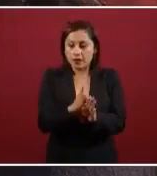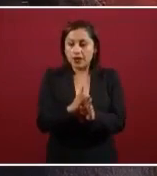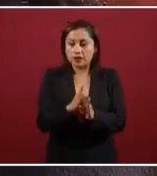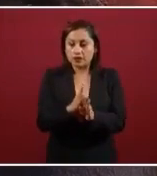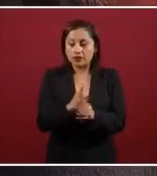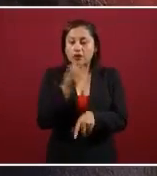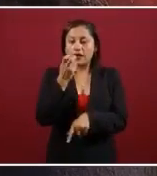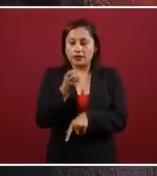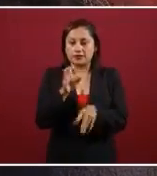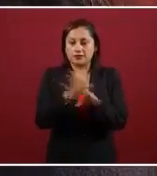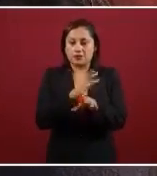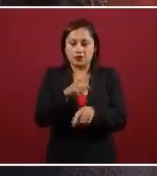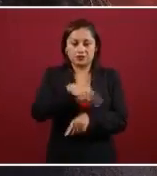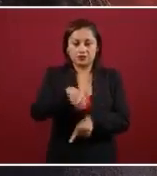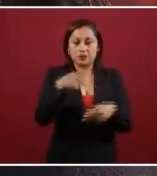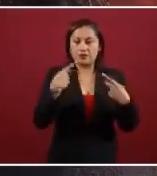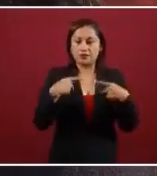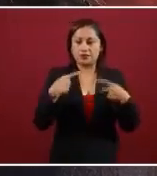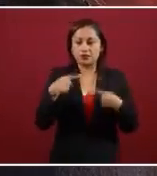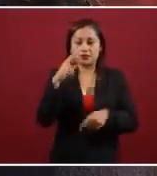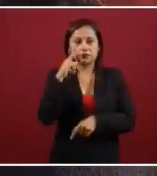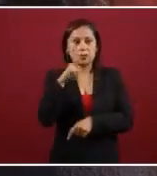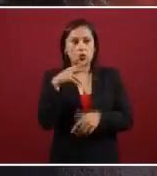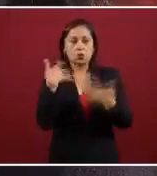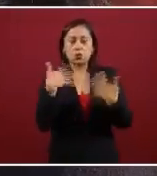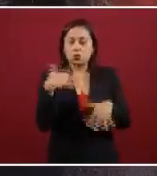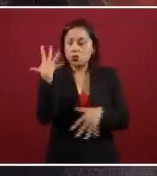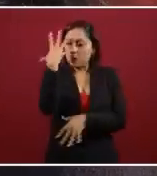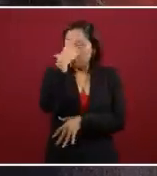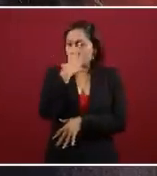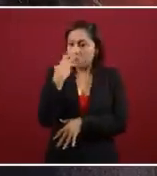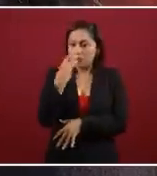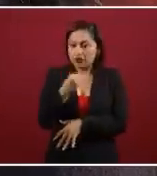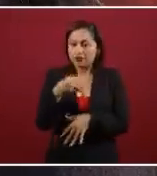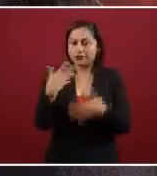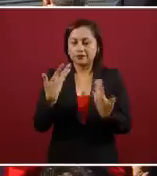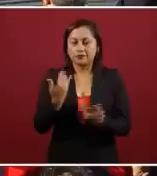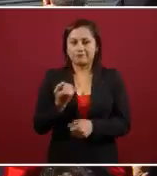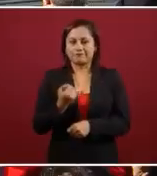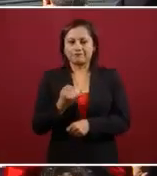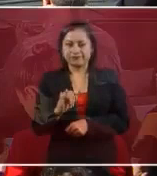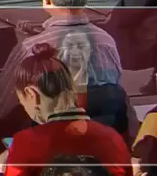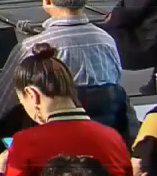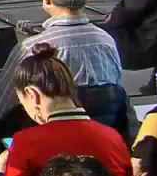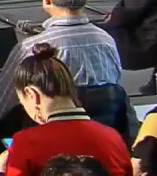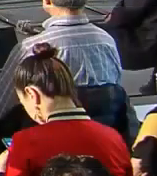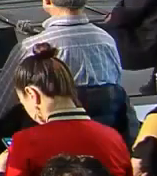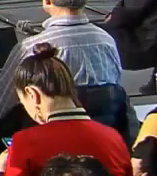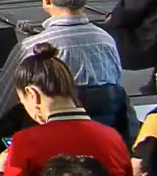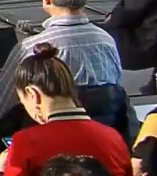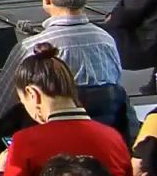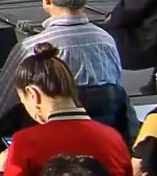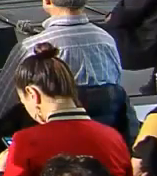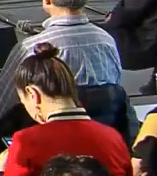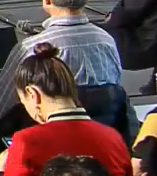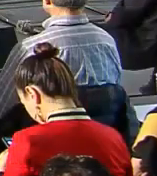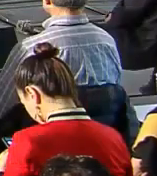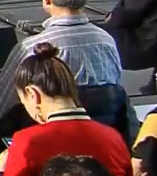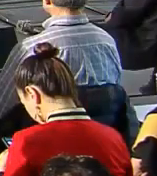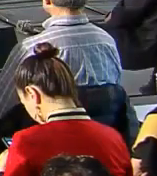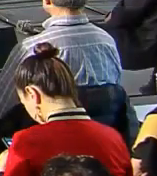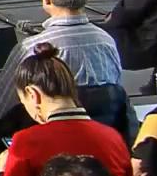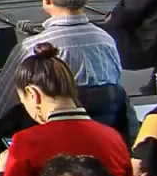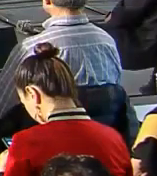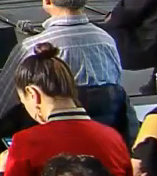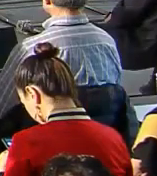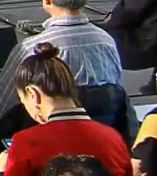sentido, pues se veía demasiado hermoso. Así entramos a la zona de Durango y en base a esa